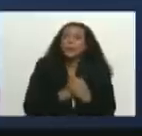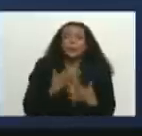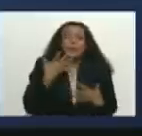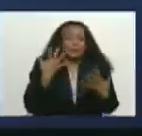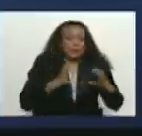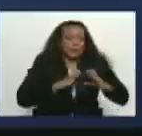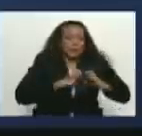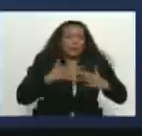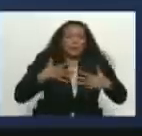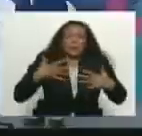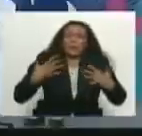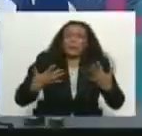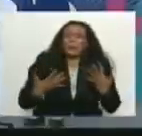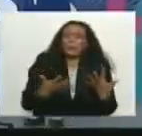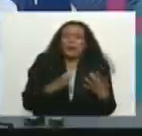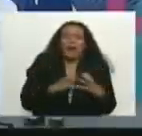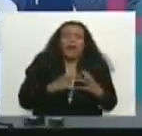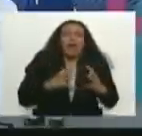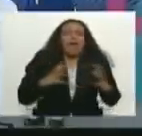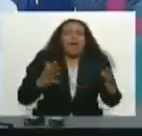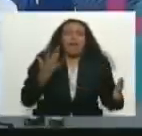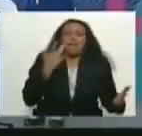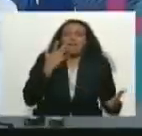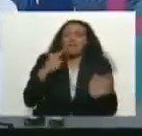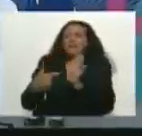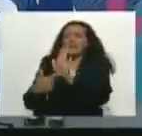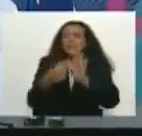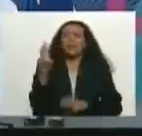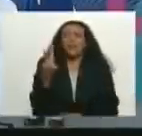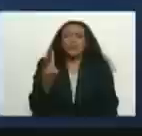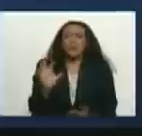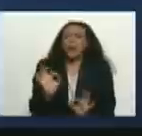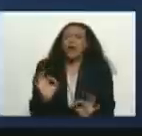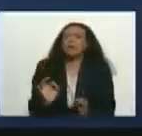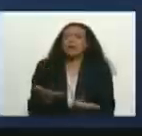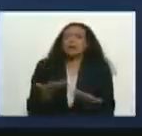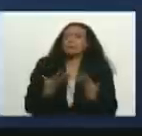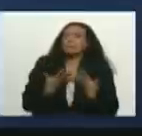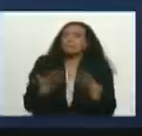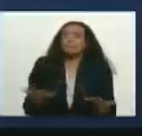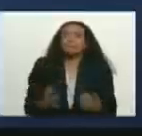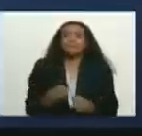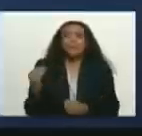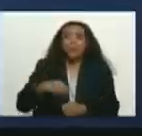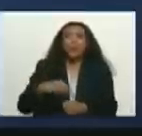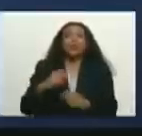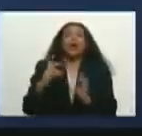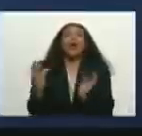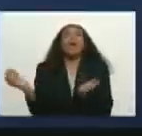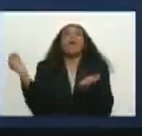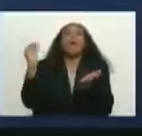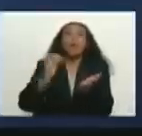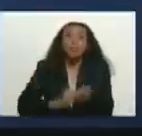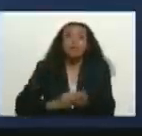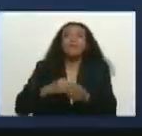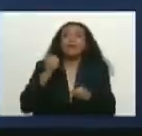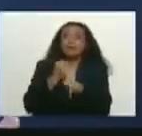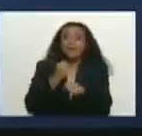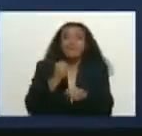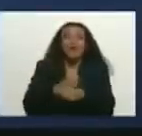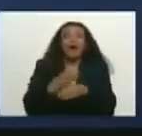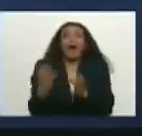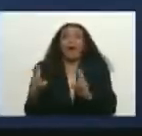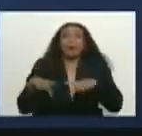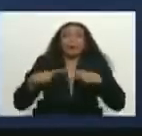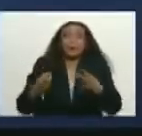por representar a su país. Creo que eso es algo que no tiene precio, y precisamente ahorita, además que estamos retomando esta agenda internacional, no